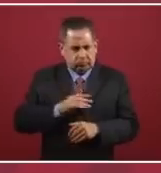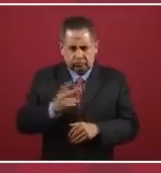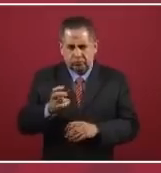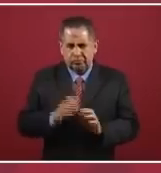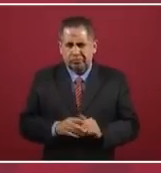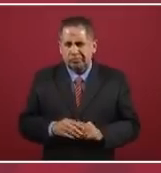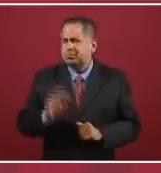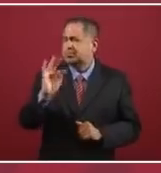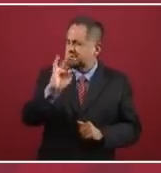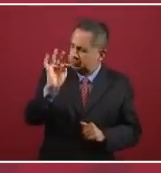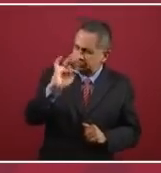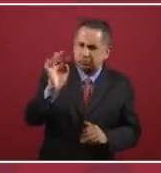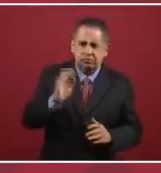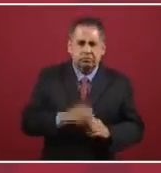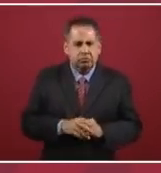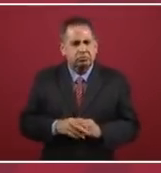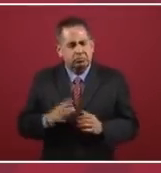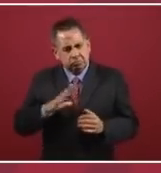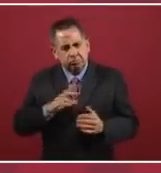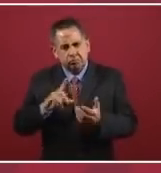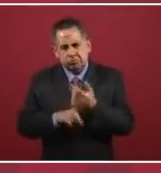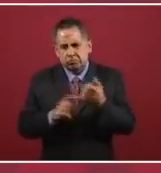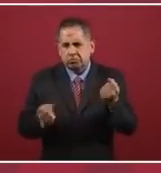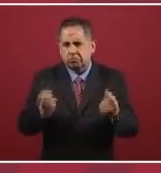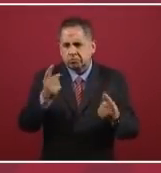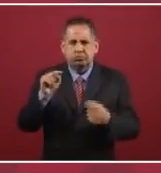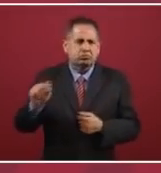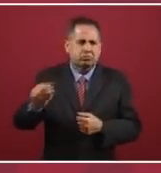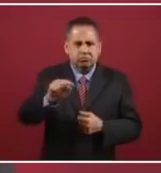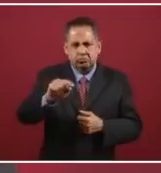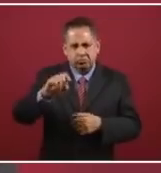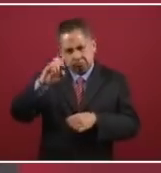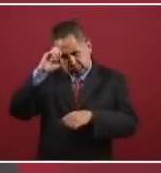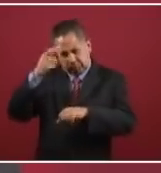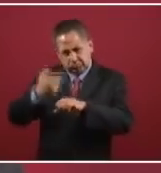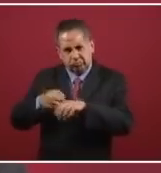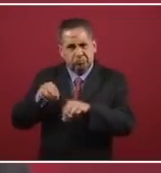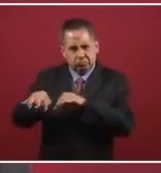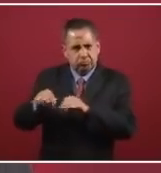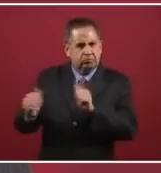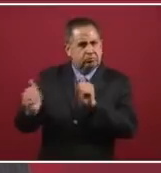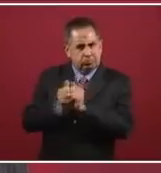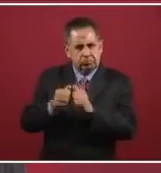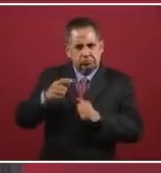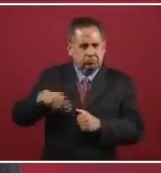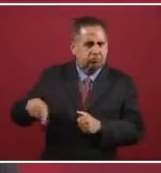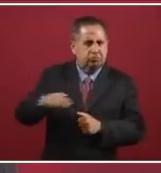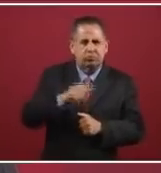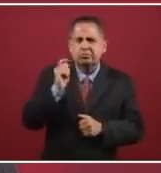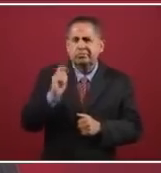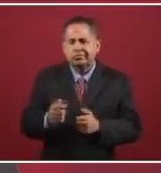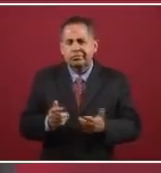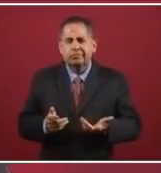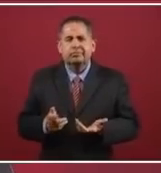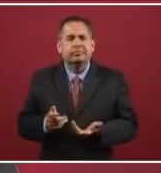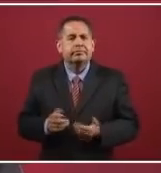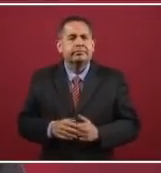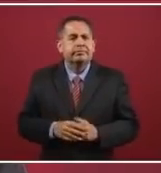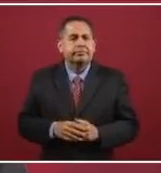Puede ser que existan algunos extranjeros trabajando en lo que